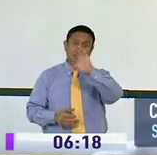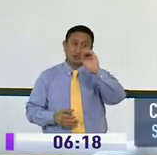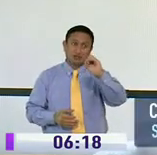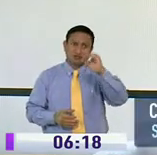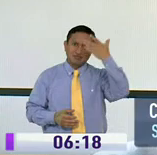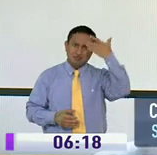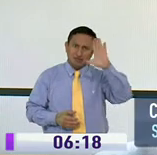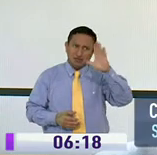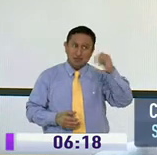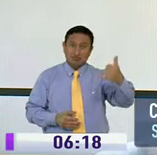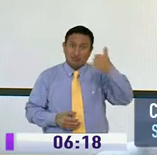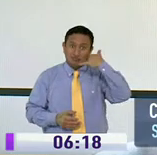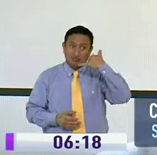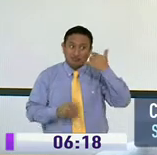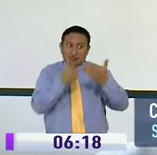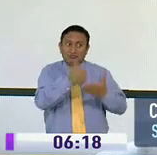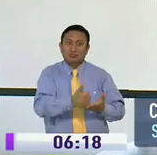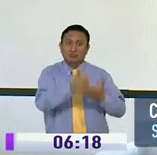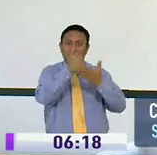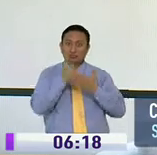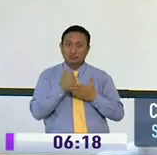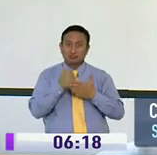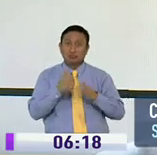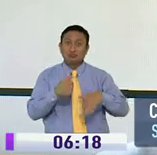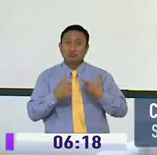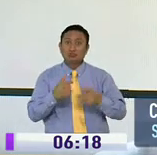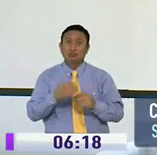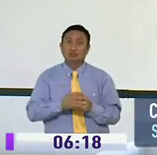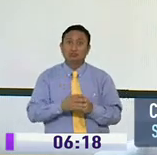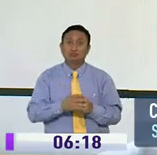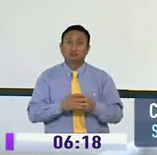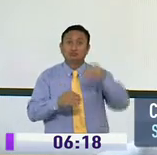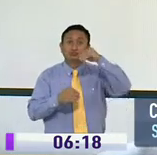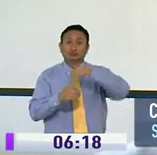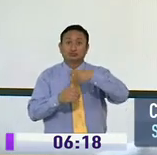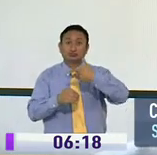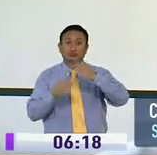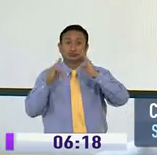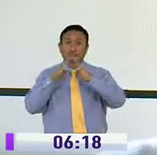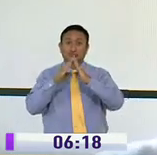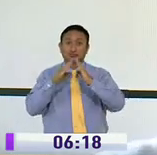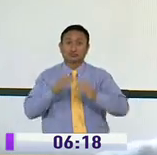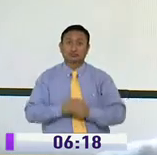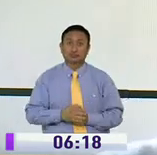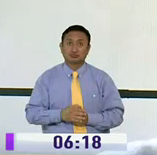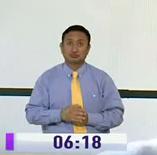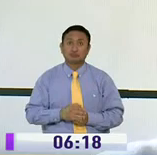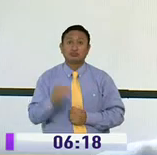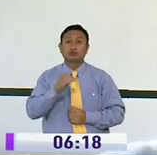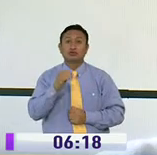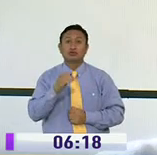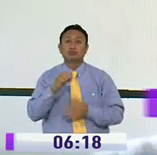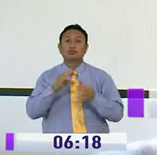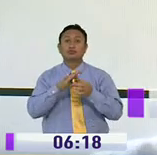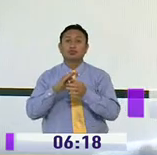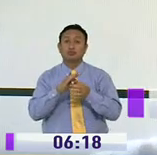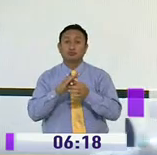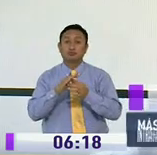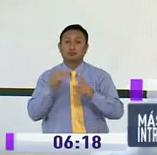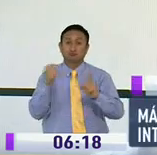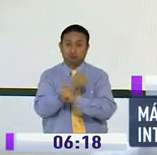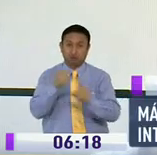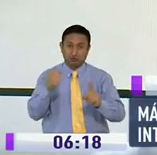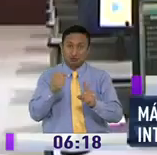590 llamadas de auxilio por razones de género o basadas en la relación de